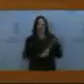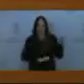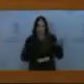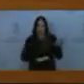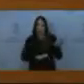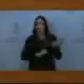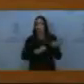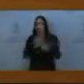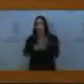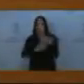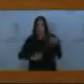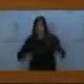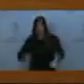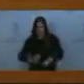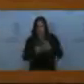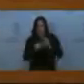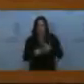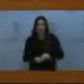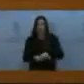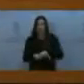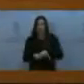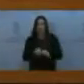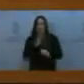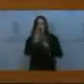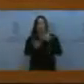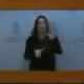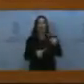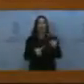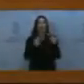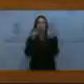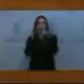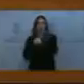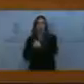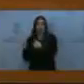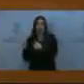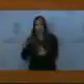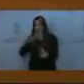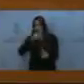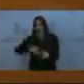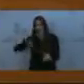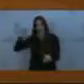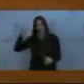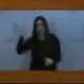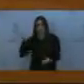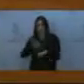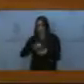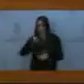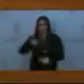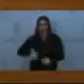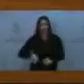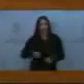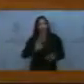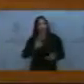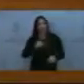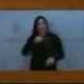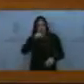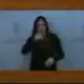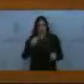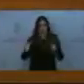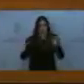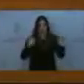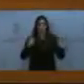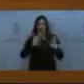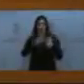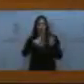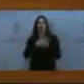a la carta, convocando consejos que no convocaba en años. Y mientras, en este periodo de tiempo, hasta que